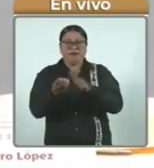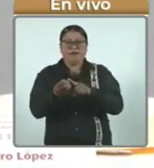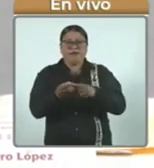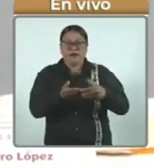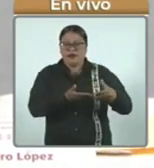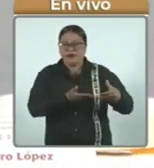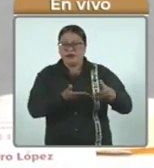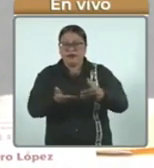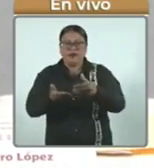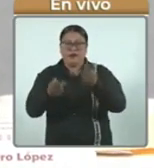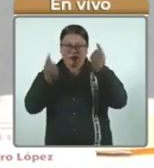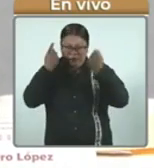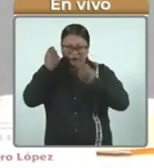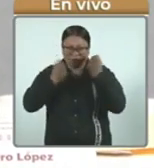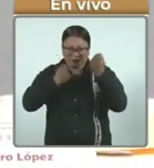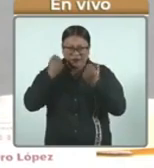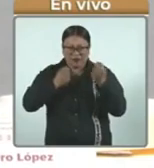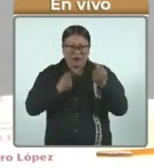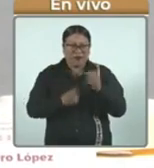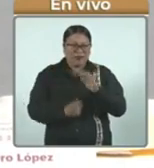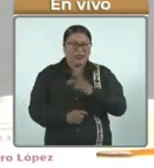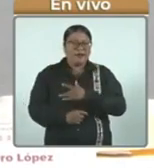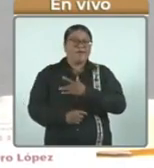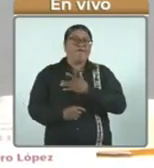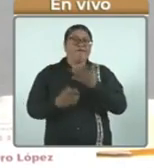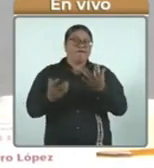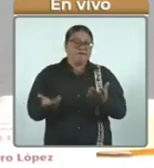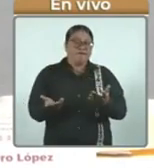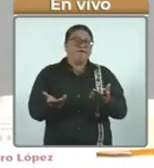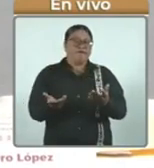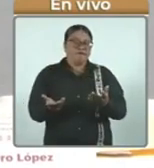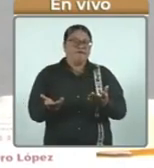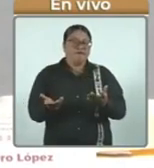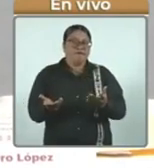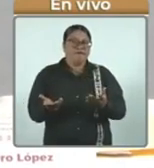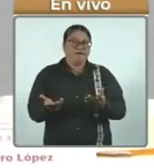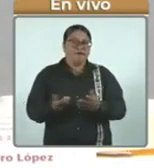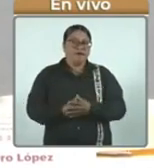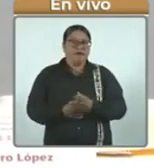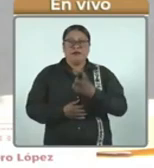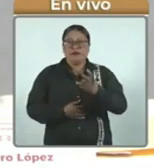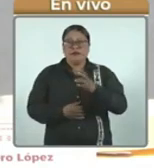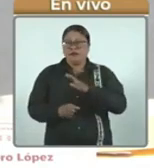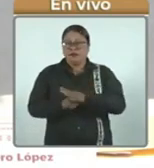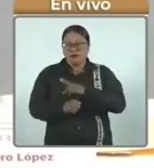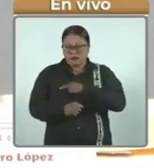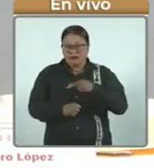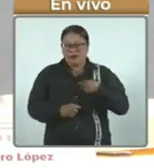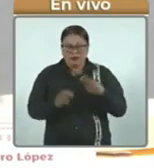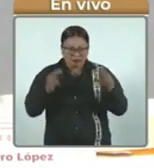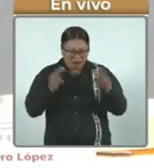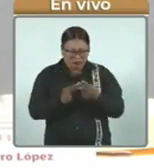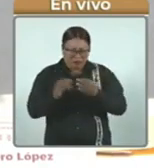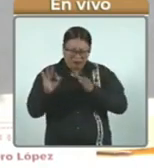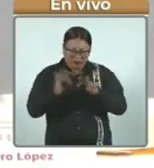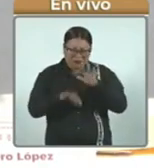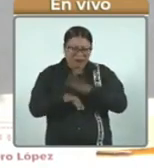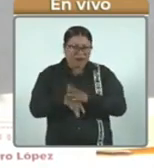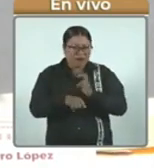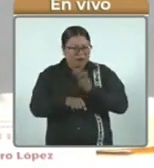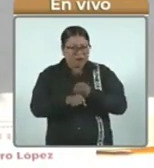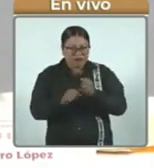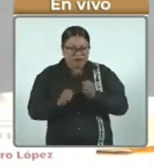turístico genera una percepción. Percepción y que nosotros tenemos que trabajar para que